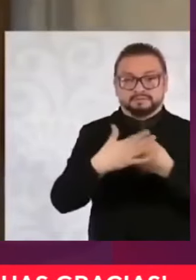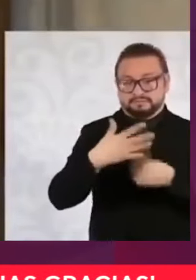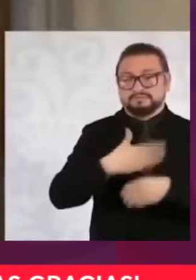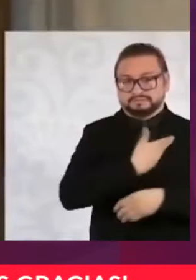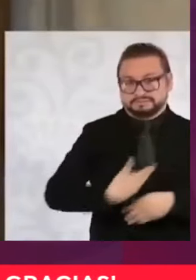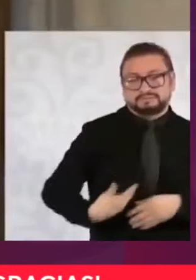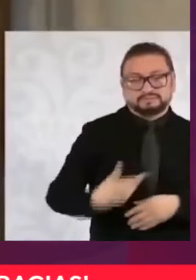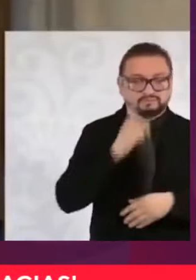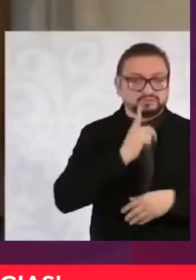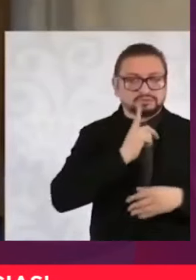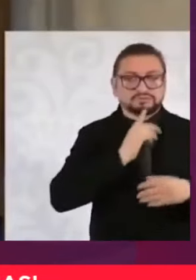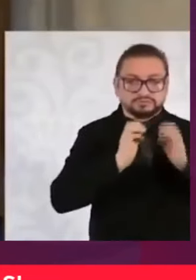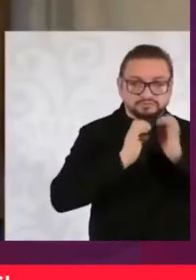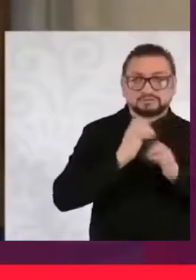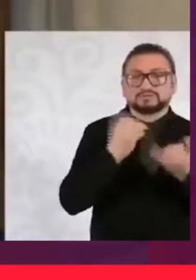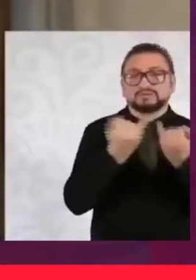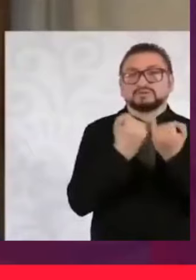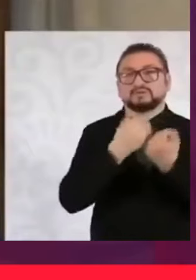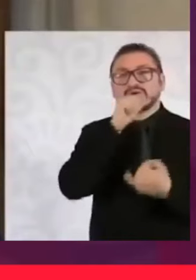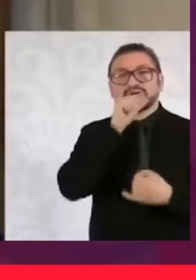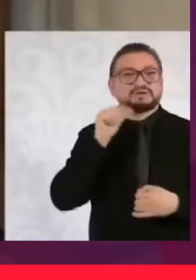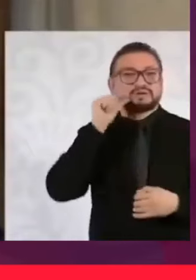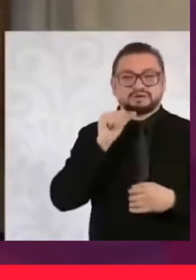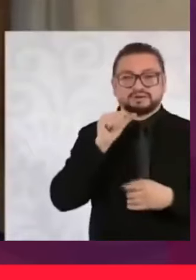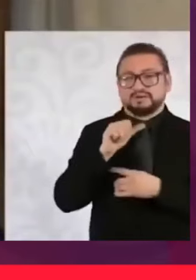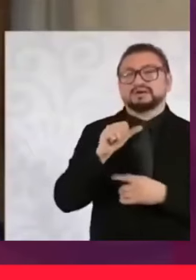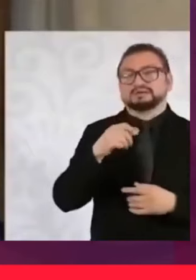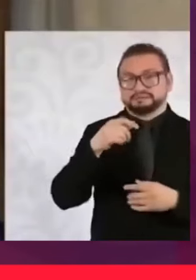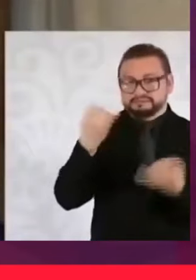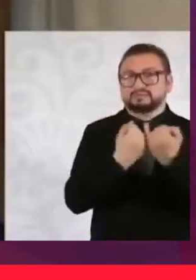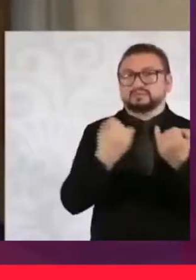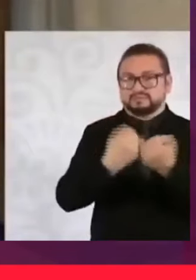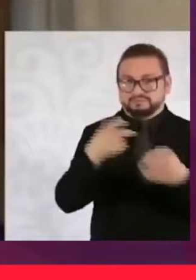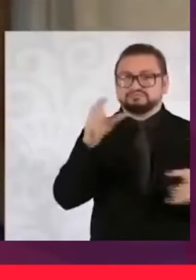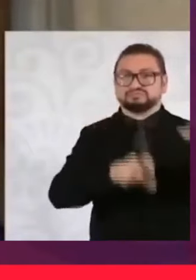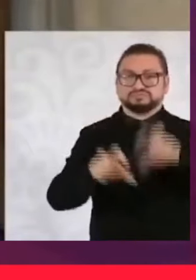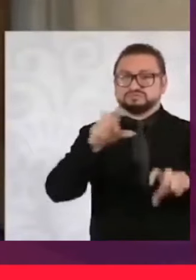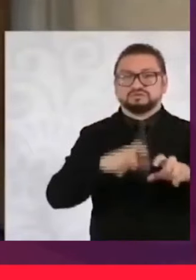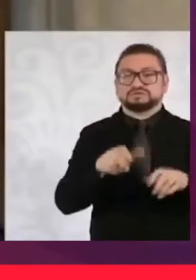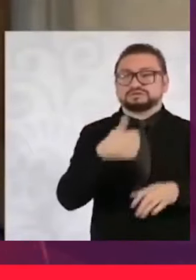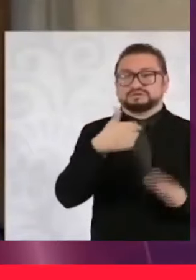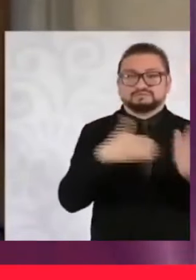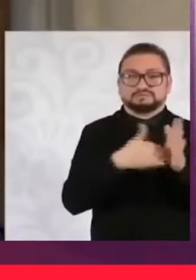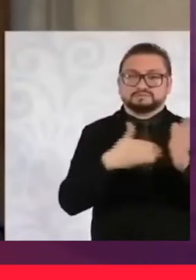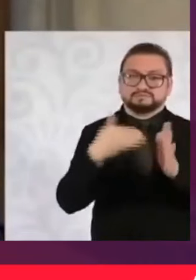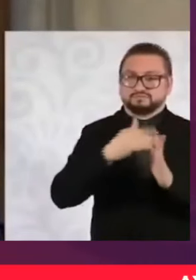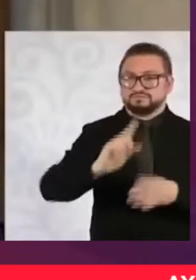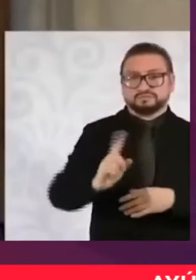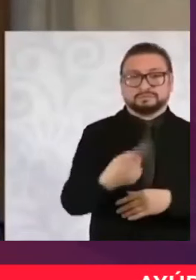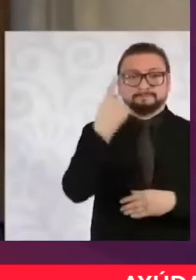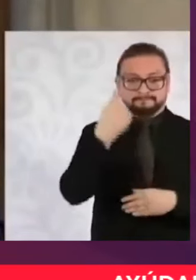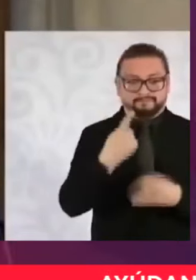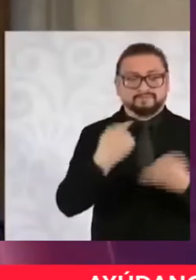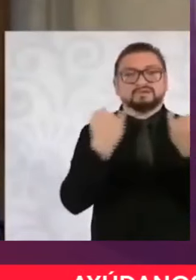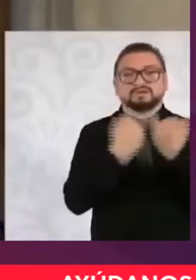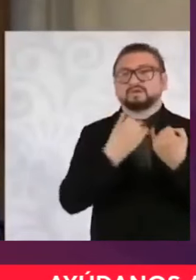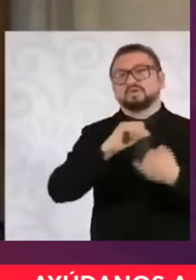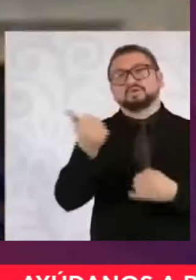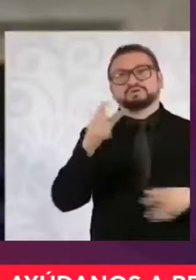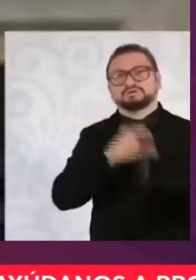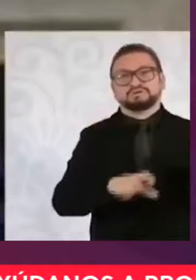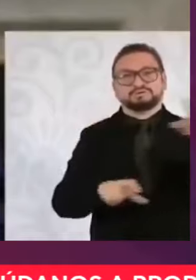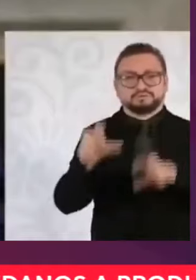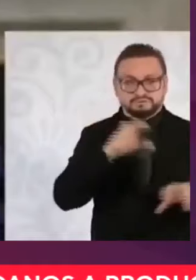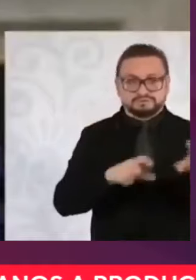presidenta Sheinbaum también. Amazon, que tiene una inversión muy grande en México de más de 6 mil millones de dólares, y otra inversión que